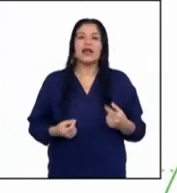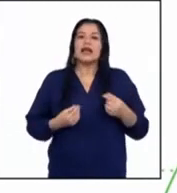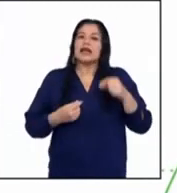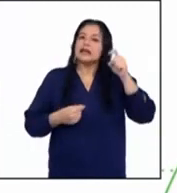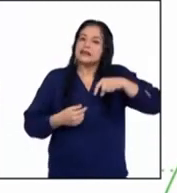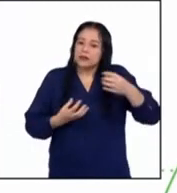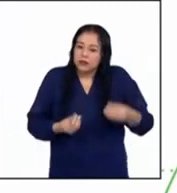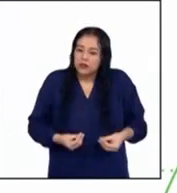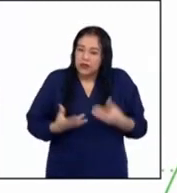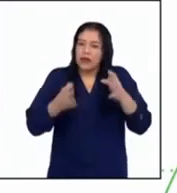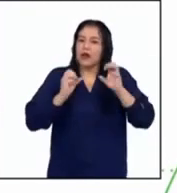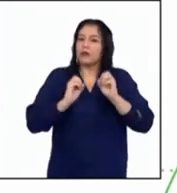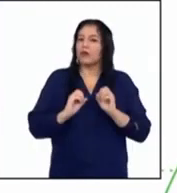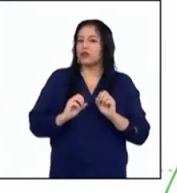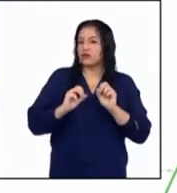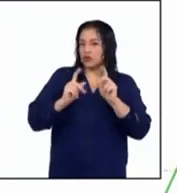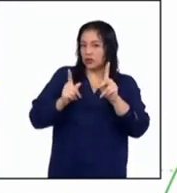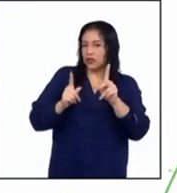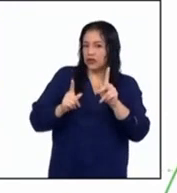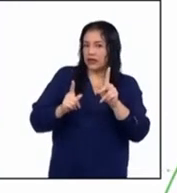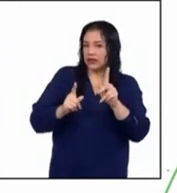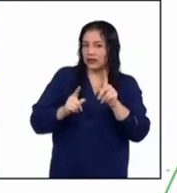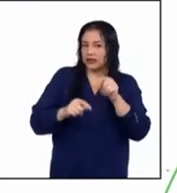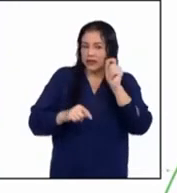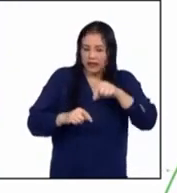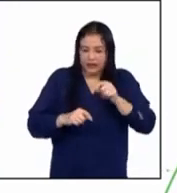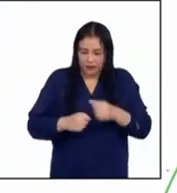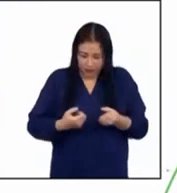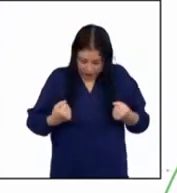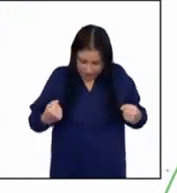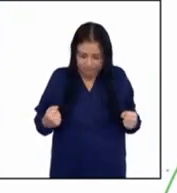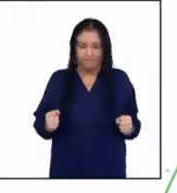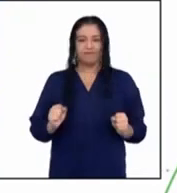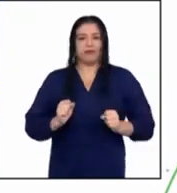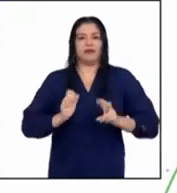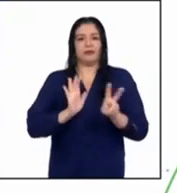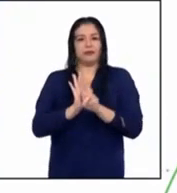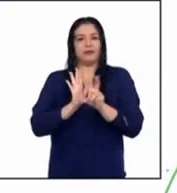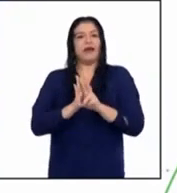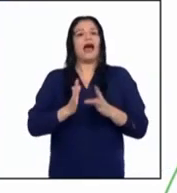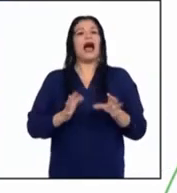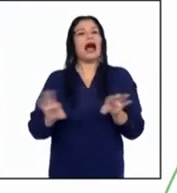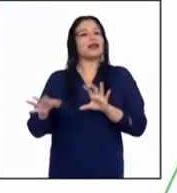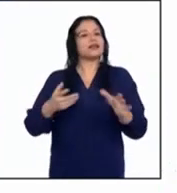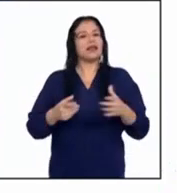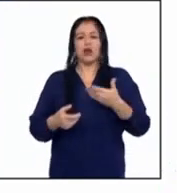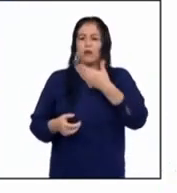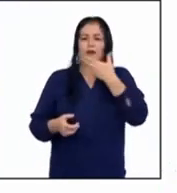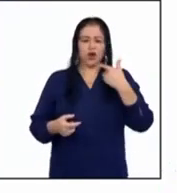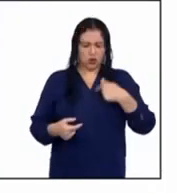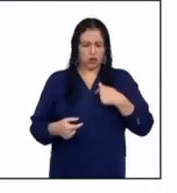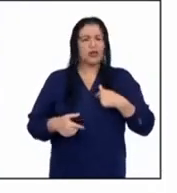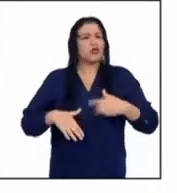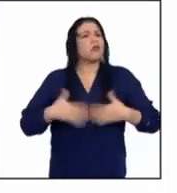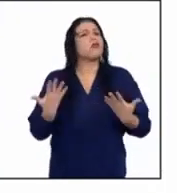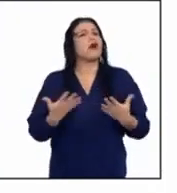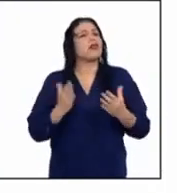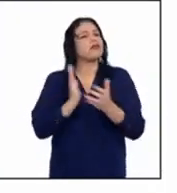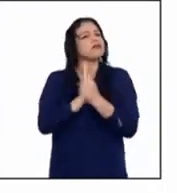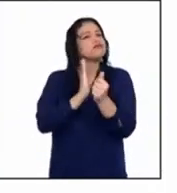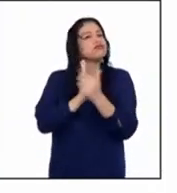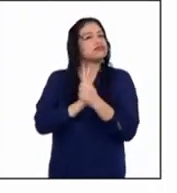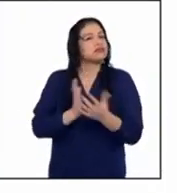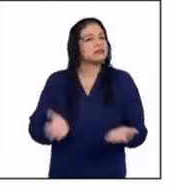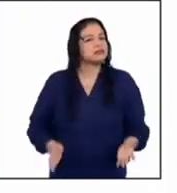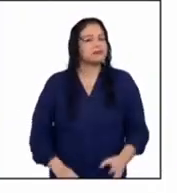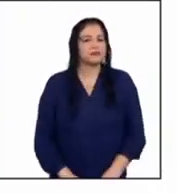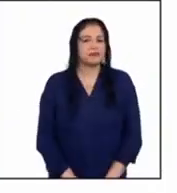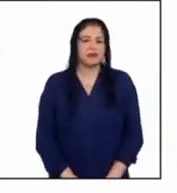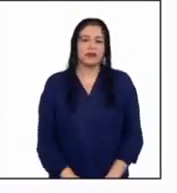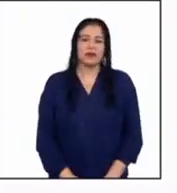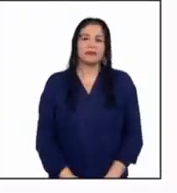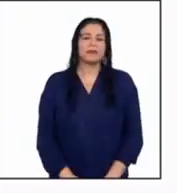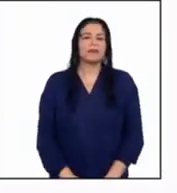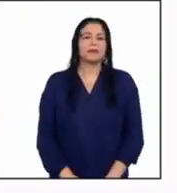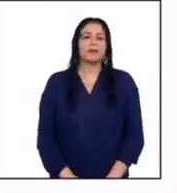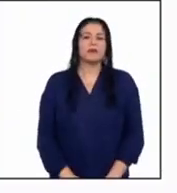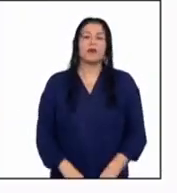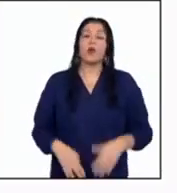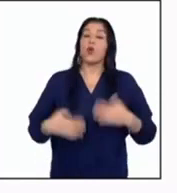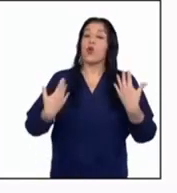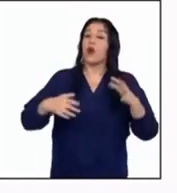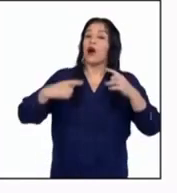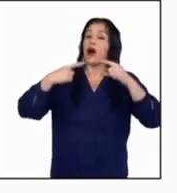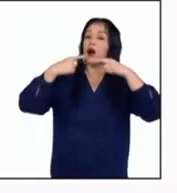darle la oportunidad y hay que lanzarse a hacer lo mejor que podamos.